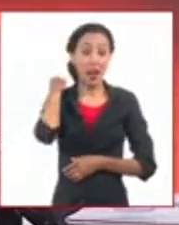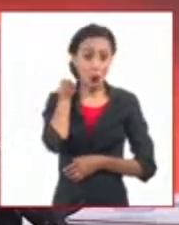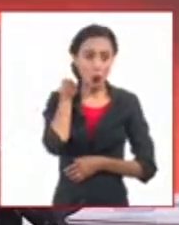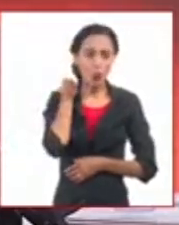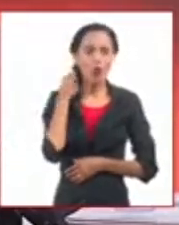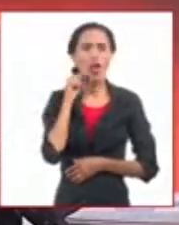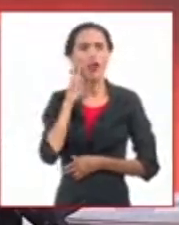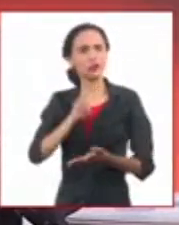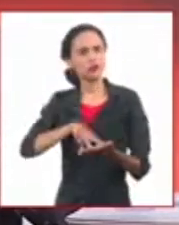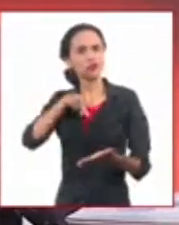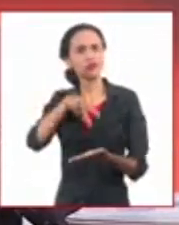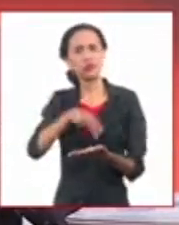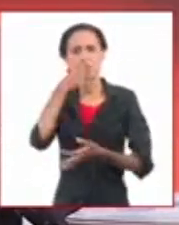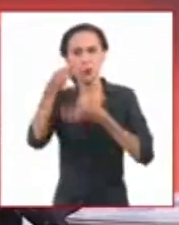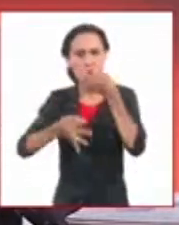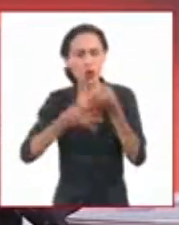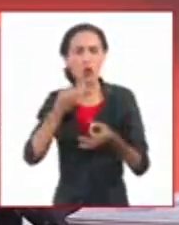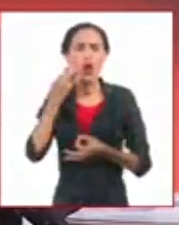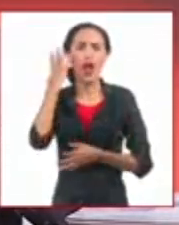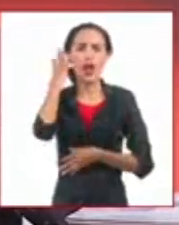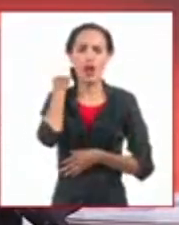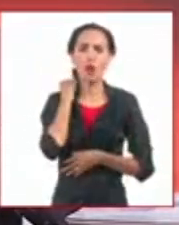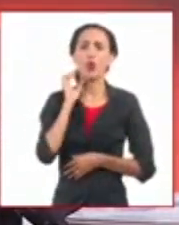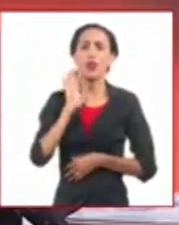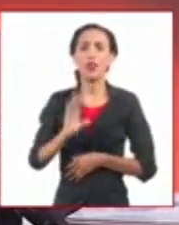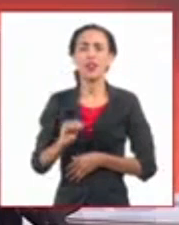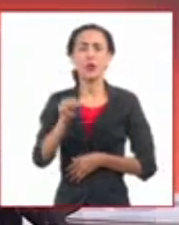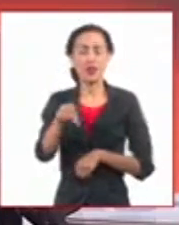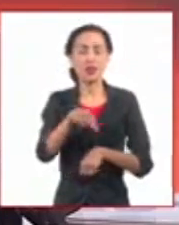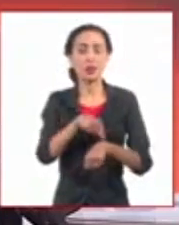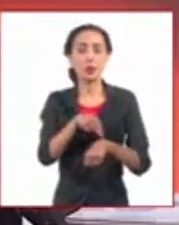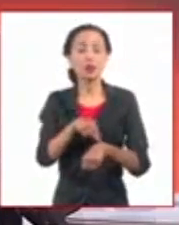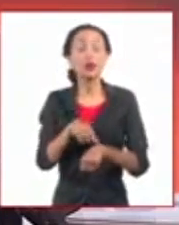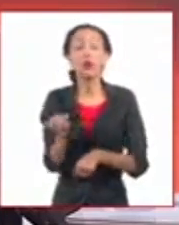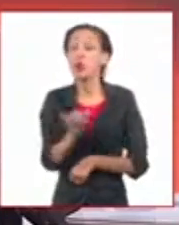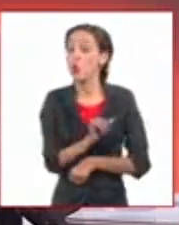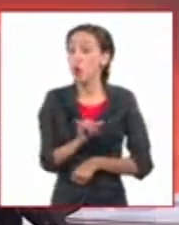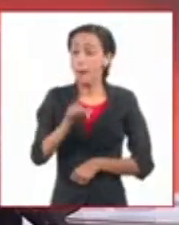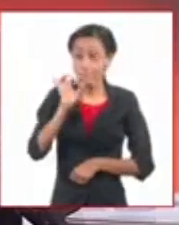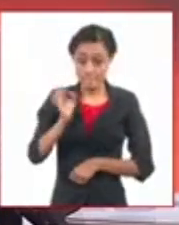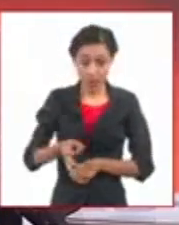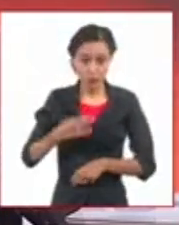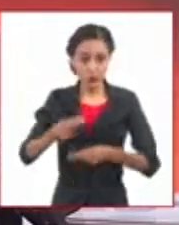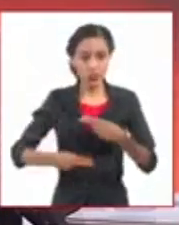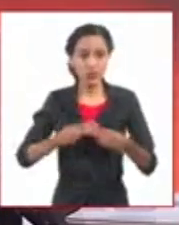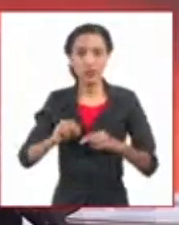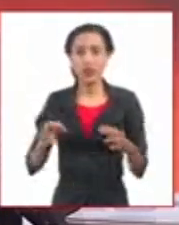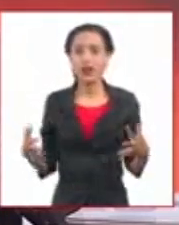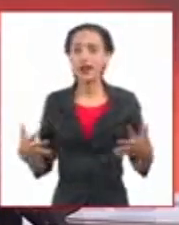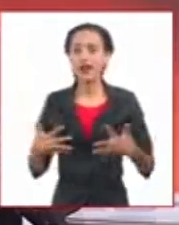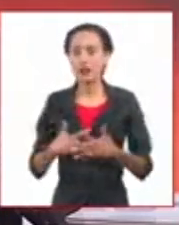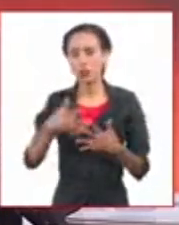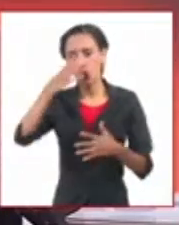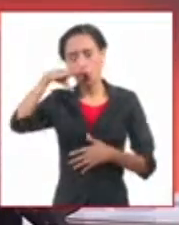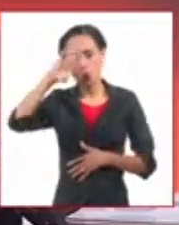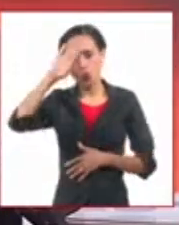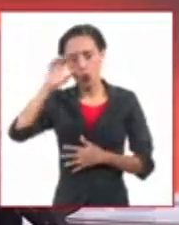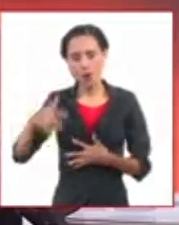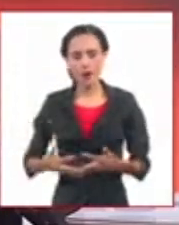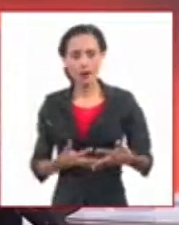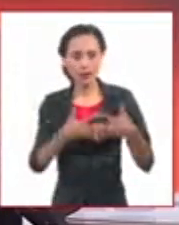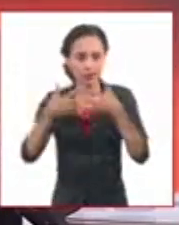como raúl definió en aquel momento como mismo se estaba haciendo en las relaciones entre cuba y eeuu que las relaciones